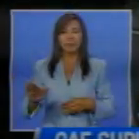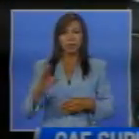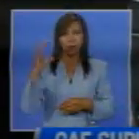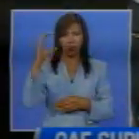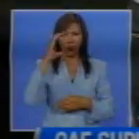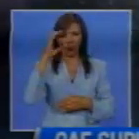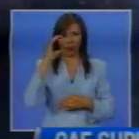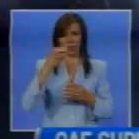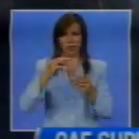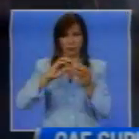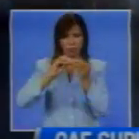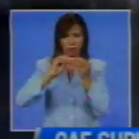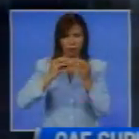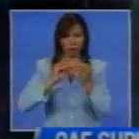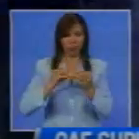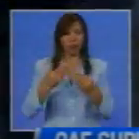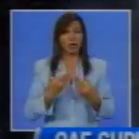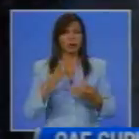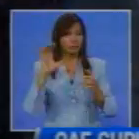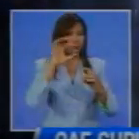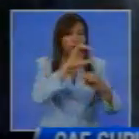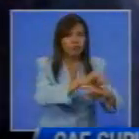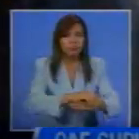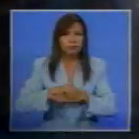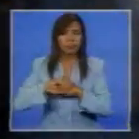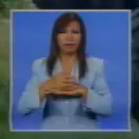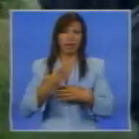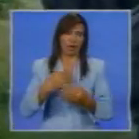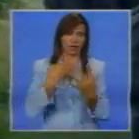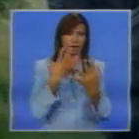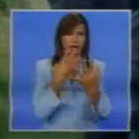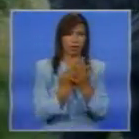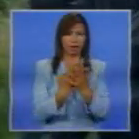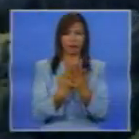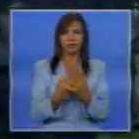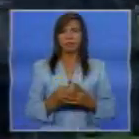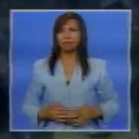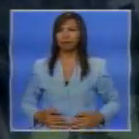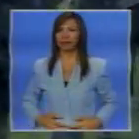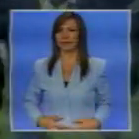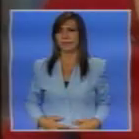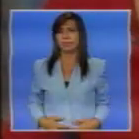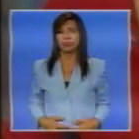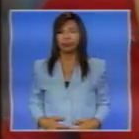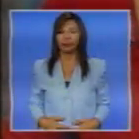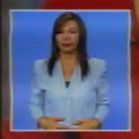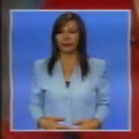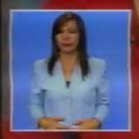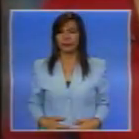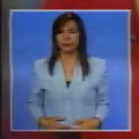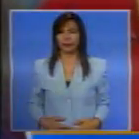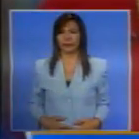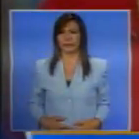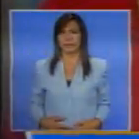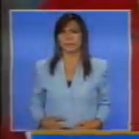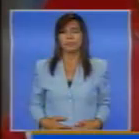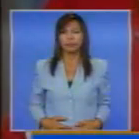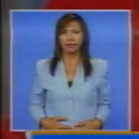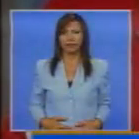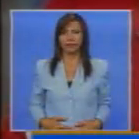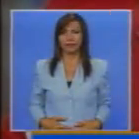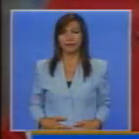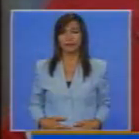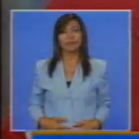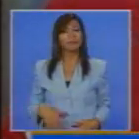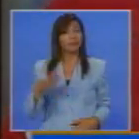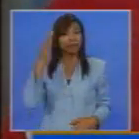evitó un posible secuestro o acto delictivo en Tulcán. Jairo Jacome Ortega, 24 horas. Y las mujeres